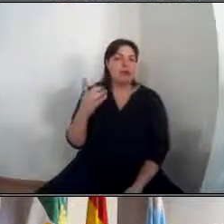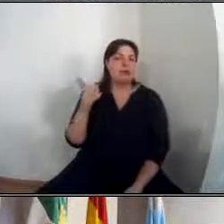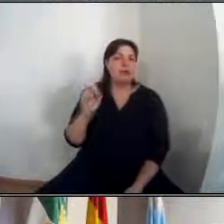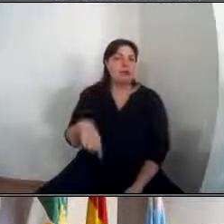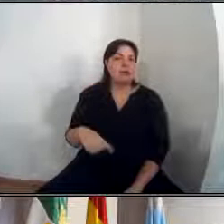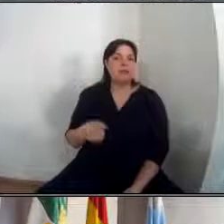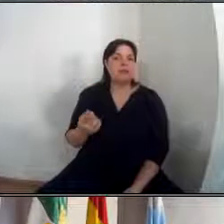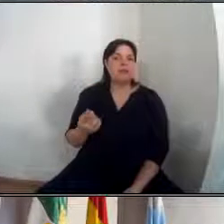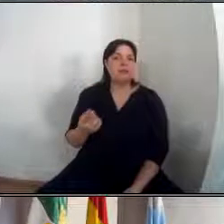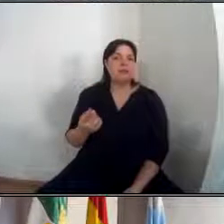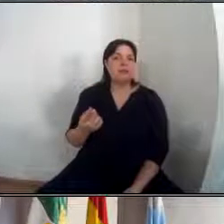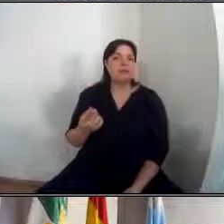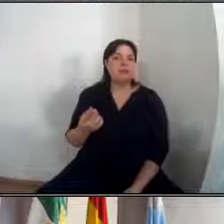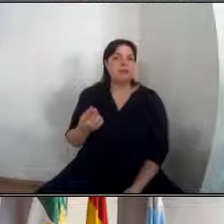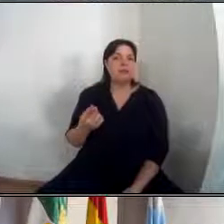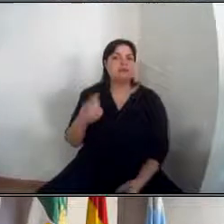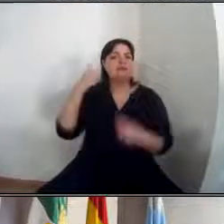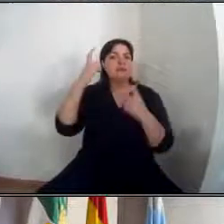hacer una Europa